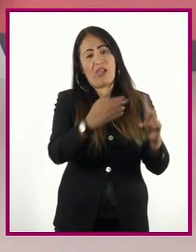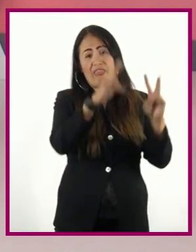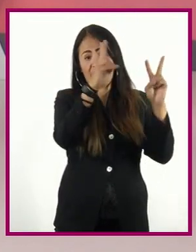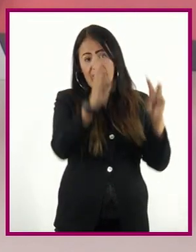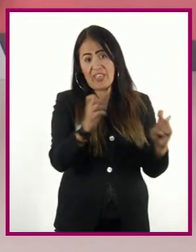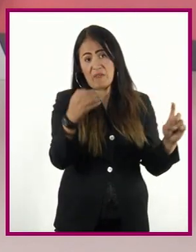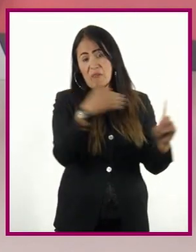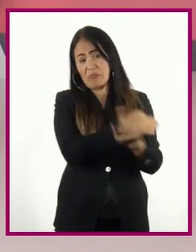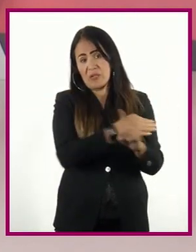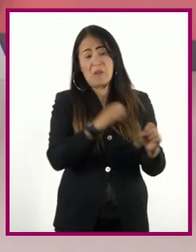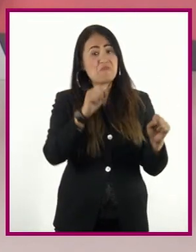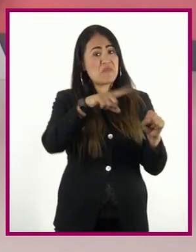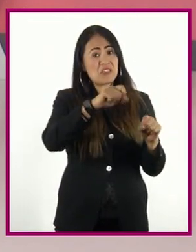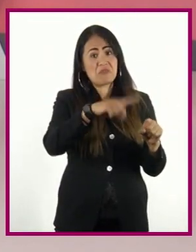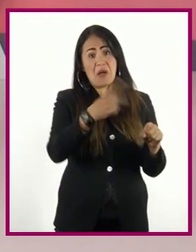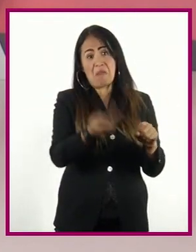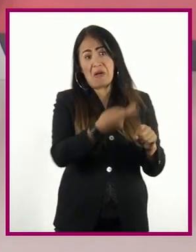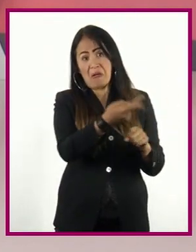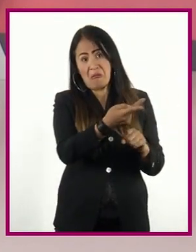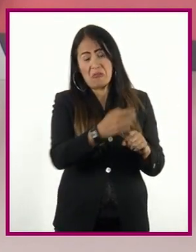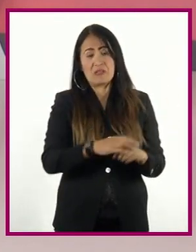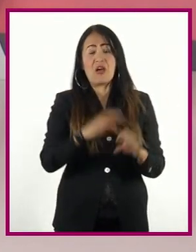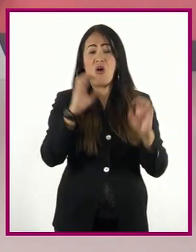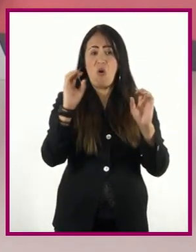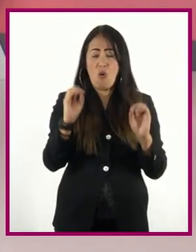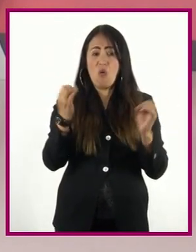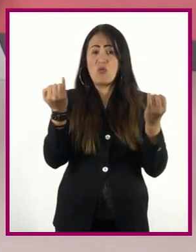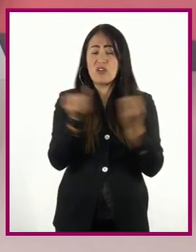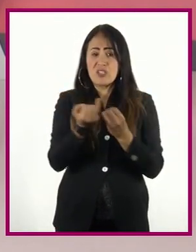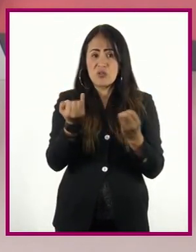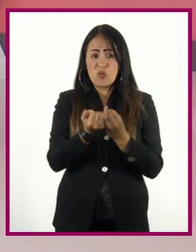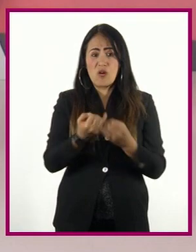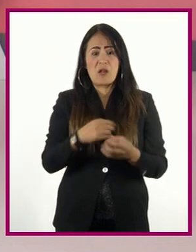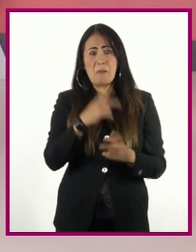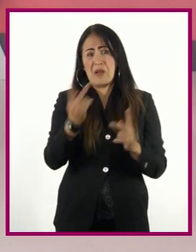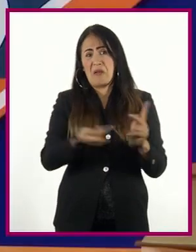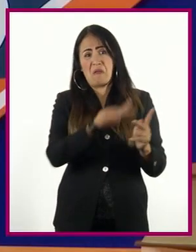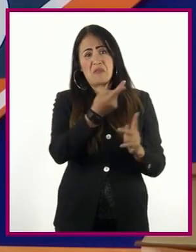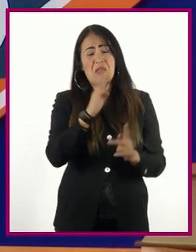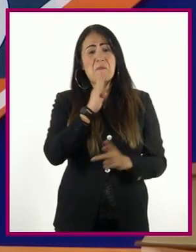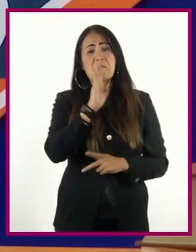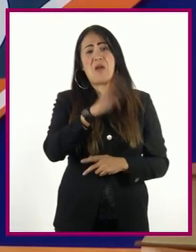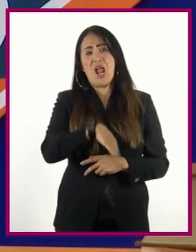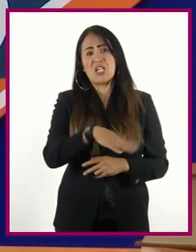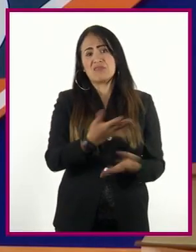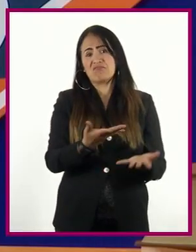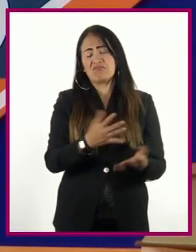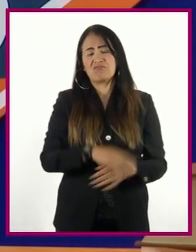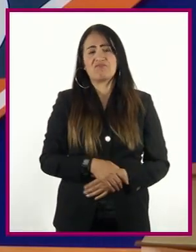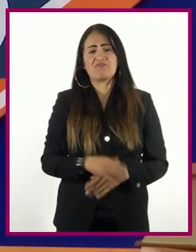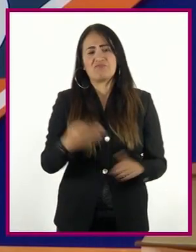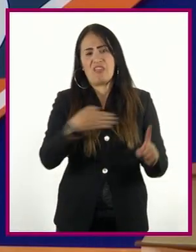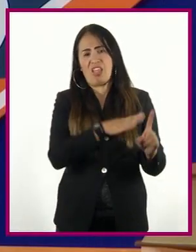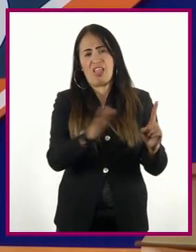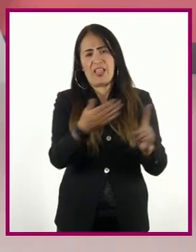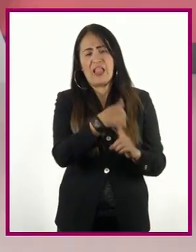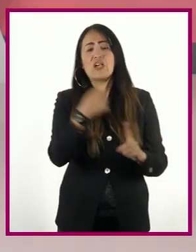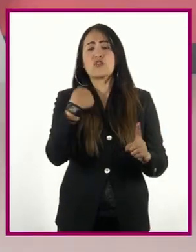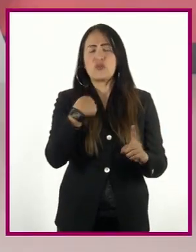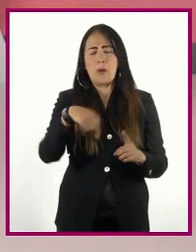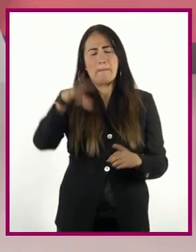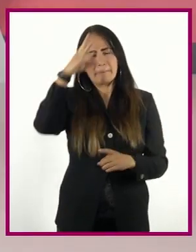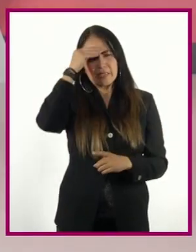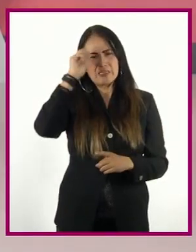repetí preguntas e incluso llegué a plantearlas mal. Entonces aprendí que para hacer una